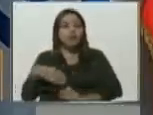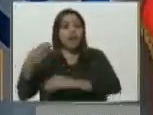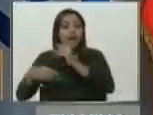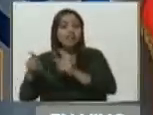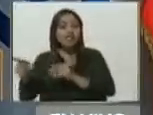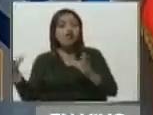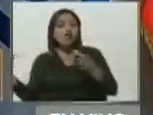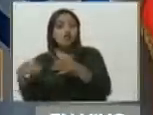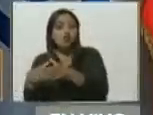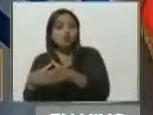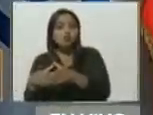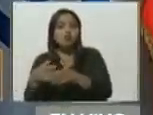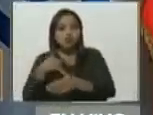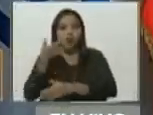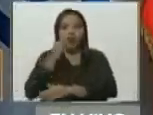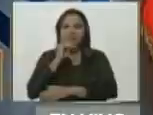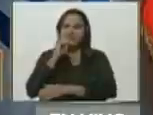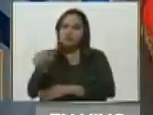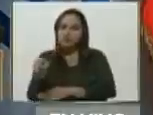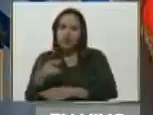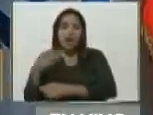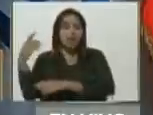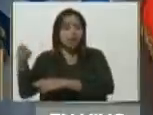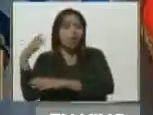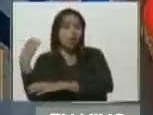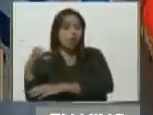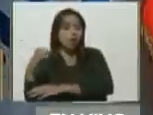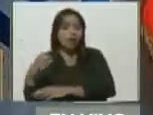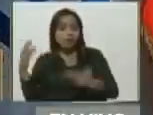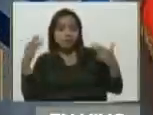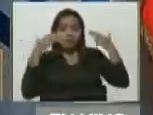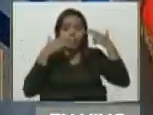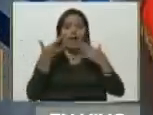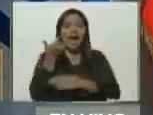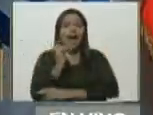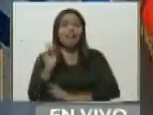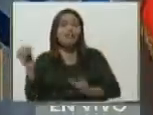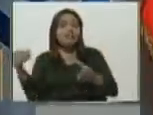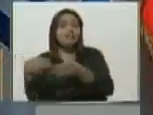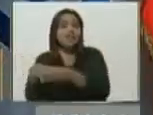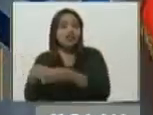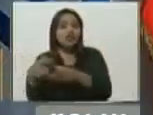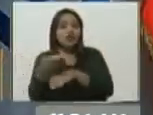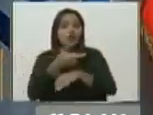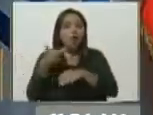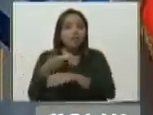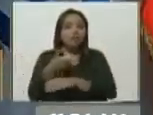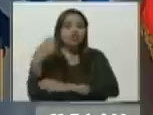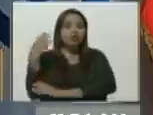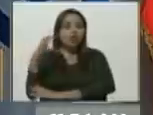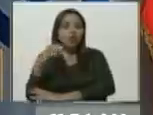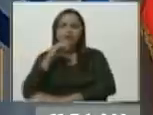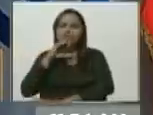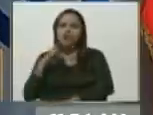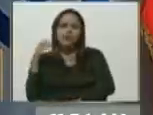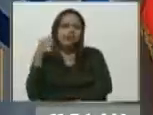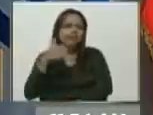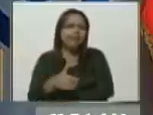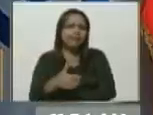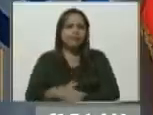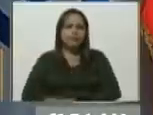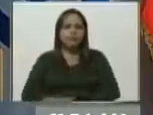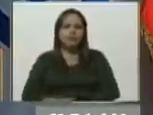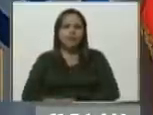estoy denunciando, criminales, paramilitares, vinculados al Estado colombiano, históricamente, que asesinaron